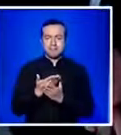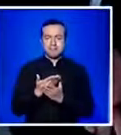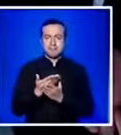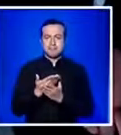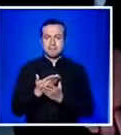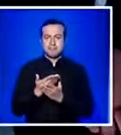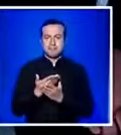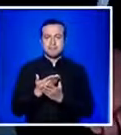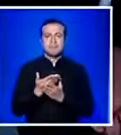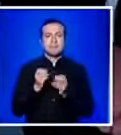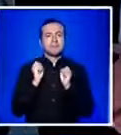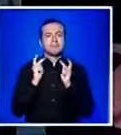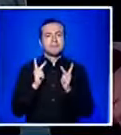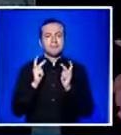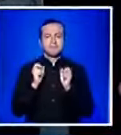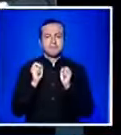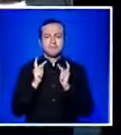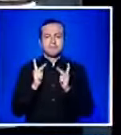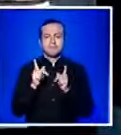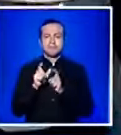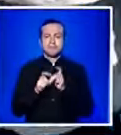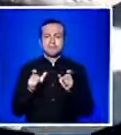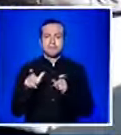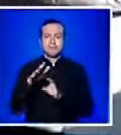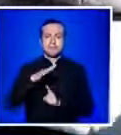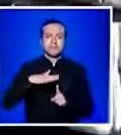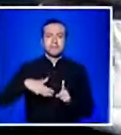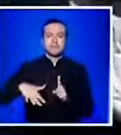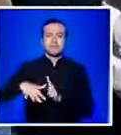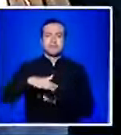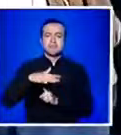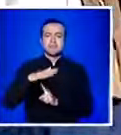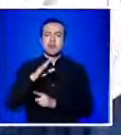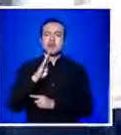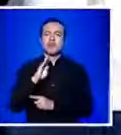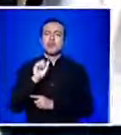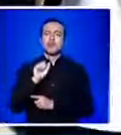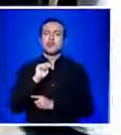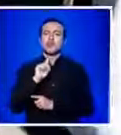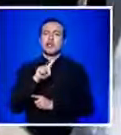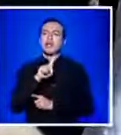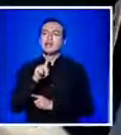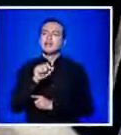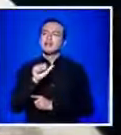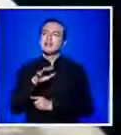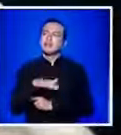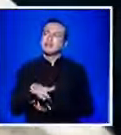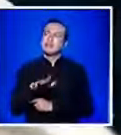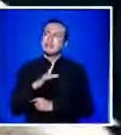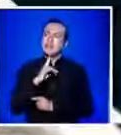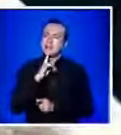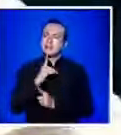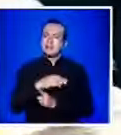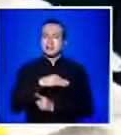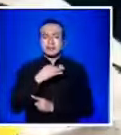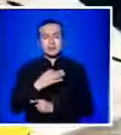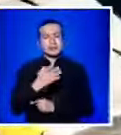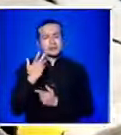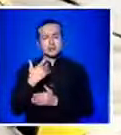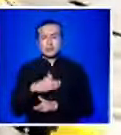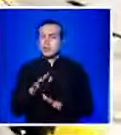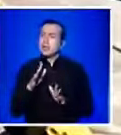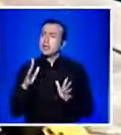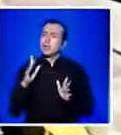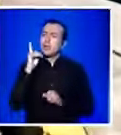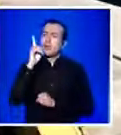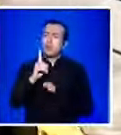esta oportunidad aquí a los moradores de Bonanza. Sinceramente, nosotros llevamos esto ya más de, no